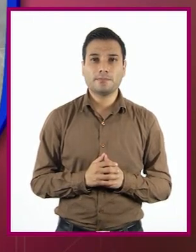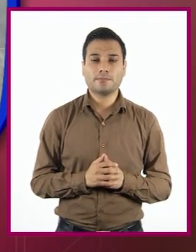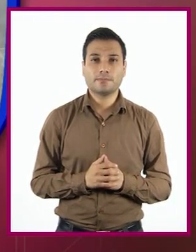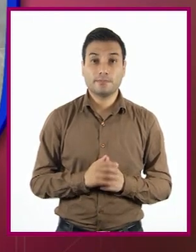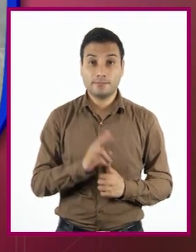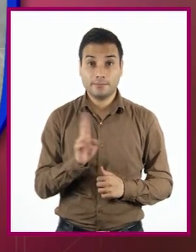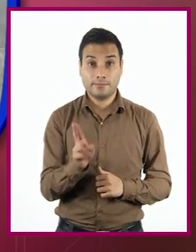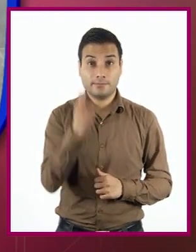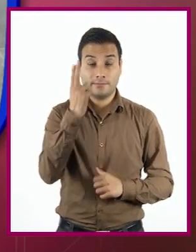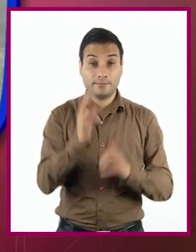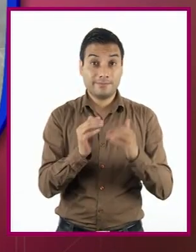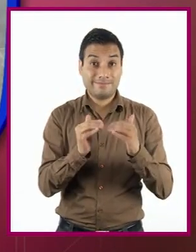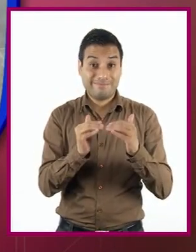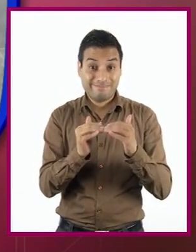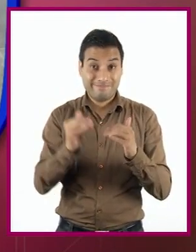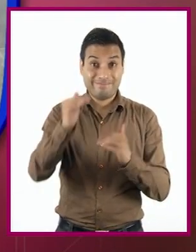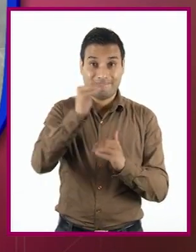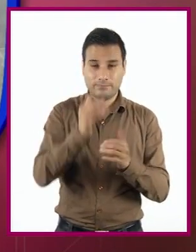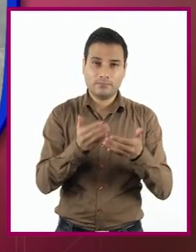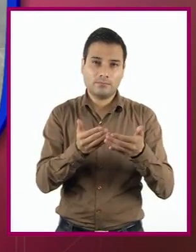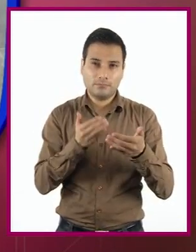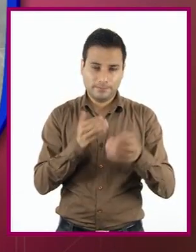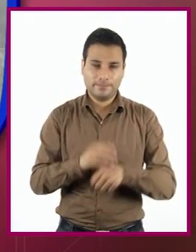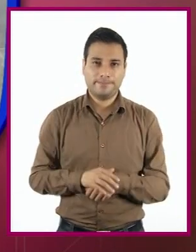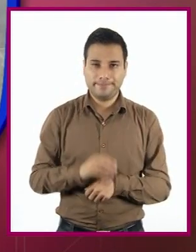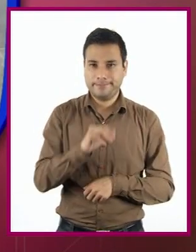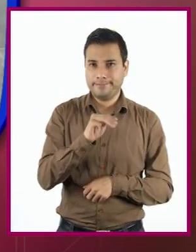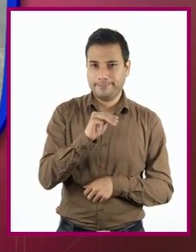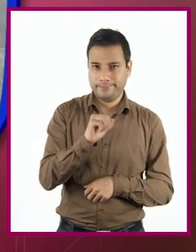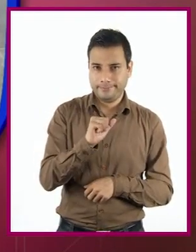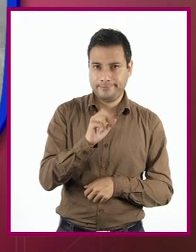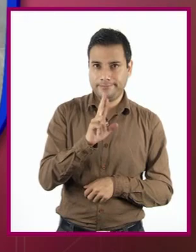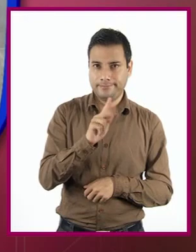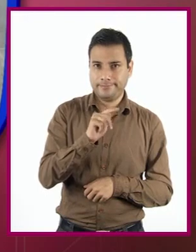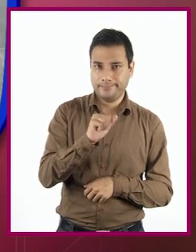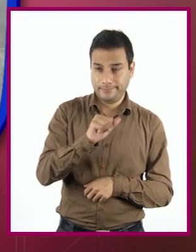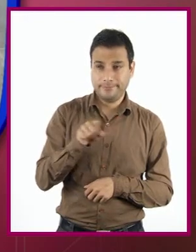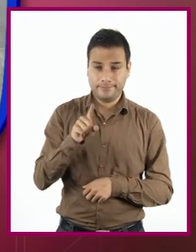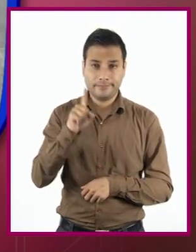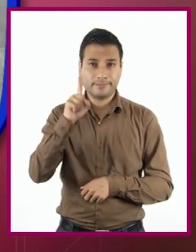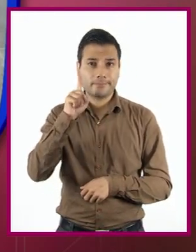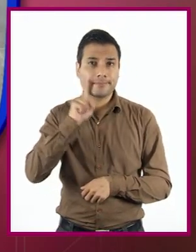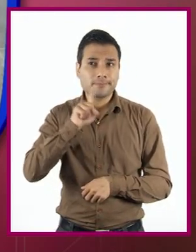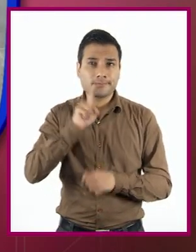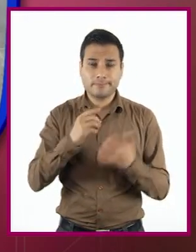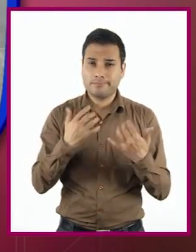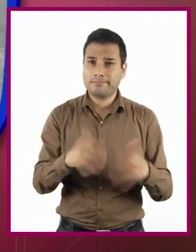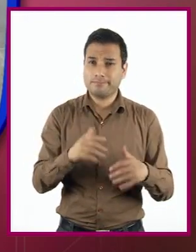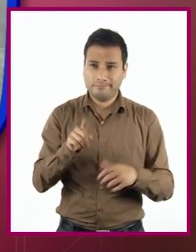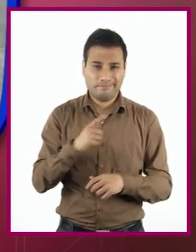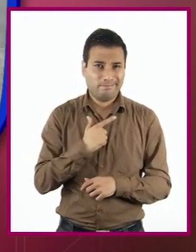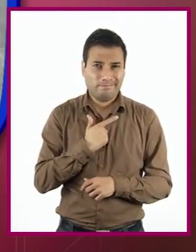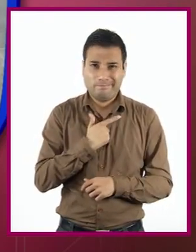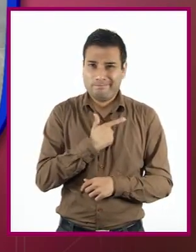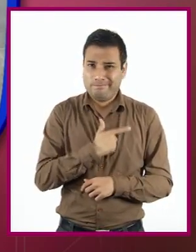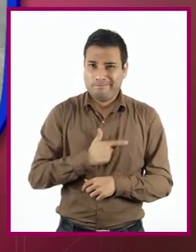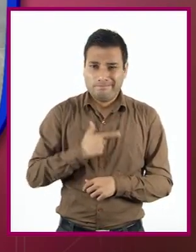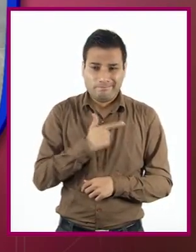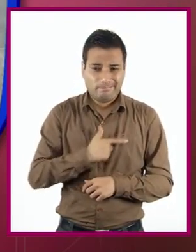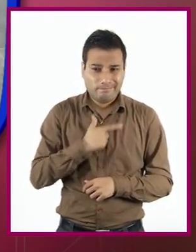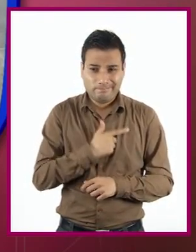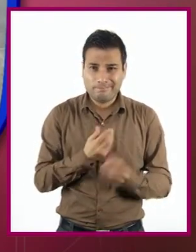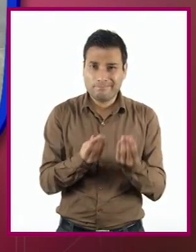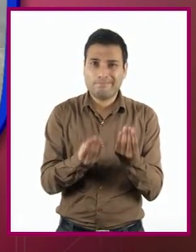posgrado, sería Marta Takahashi, que era muy inquisitivo con muchas cosas y se ponía a